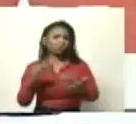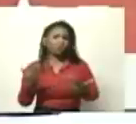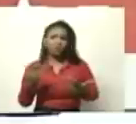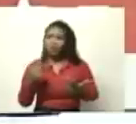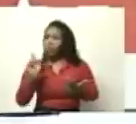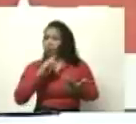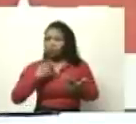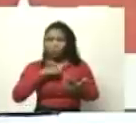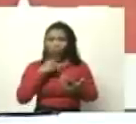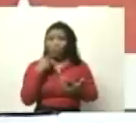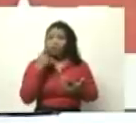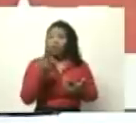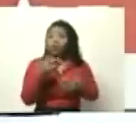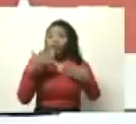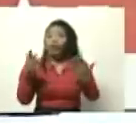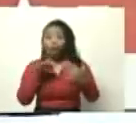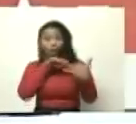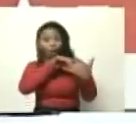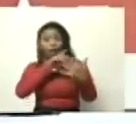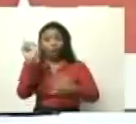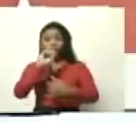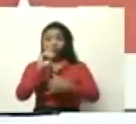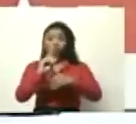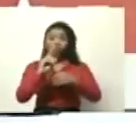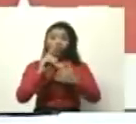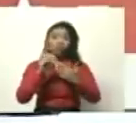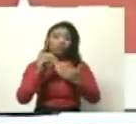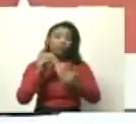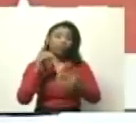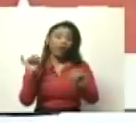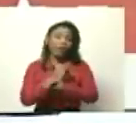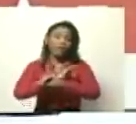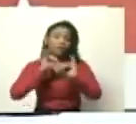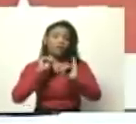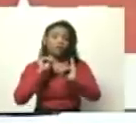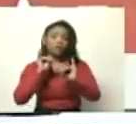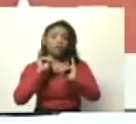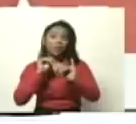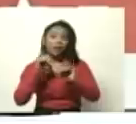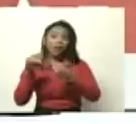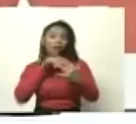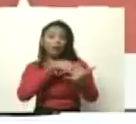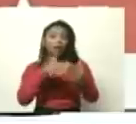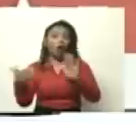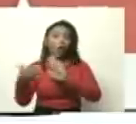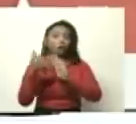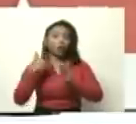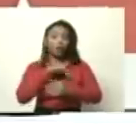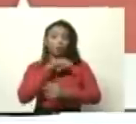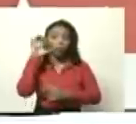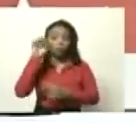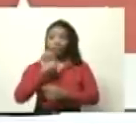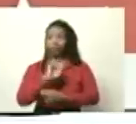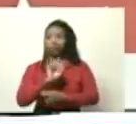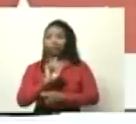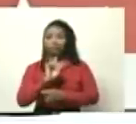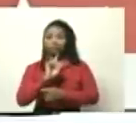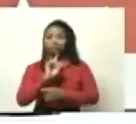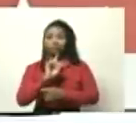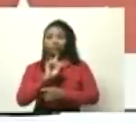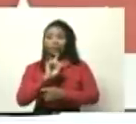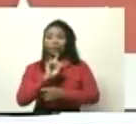dicho que la guerra no va a concluir, la guerra contra nuestro país. No. Al